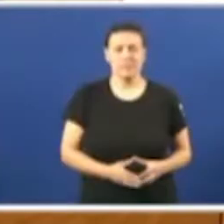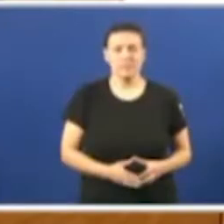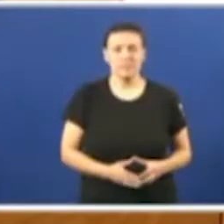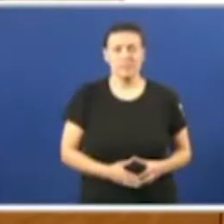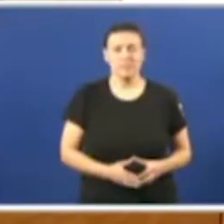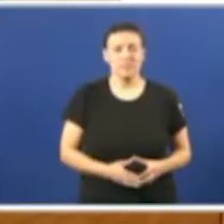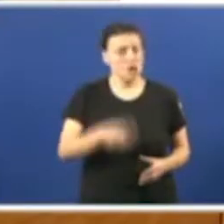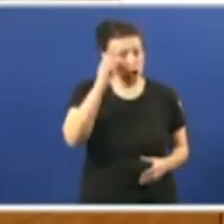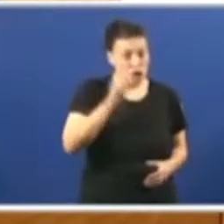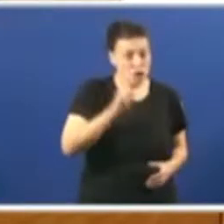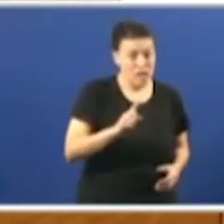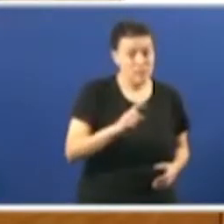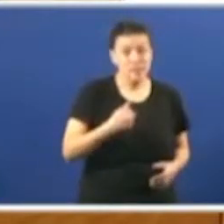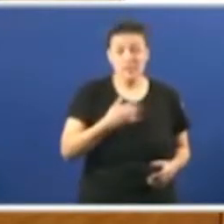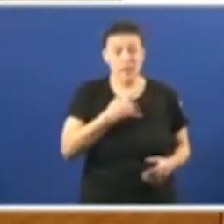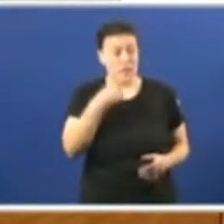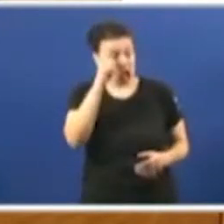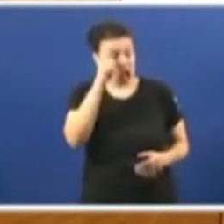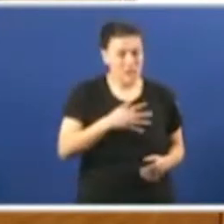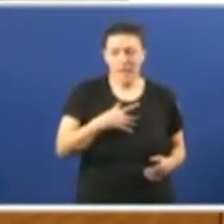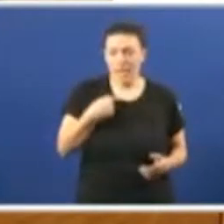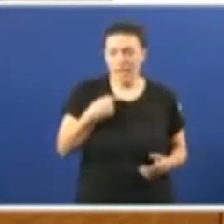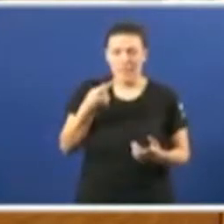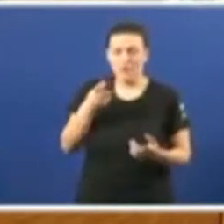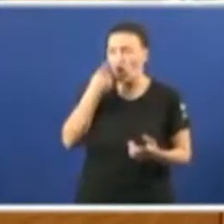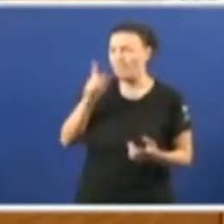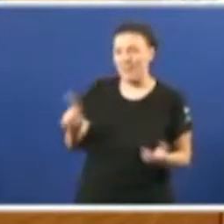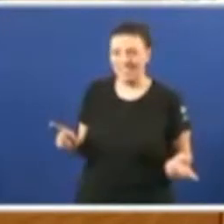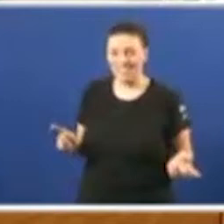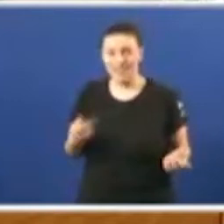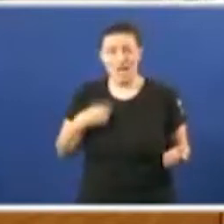Se non o saben, fan un abandono de funcións insoportable.